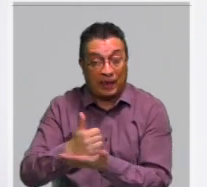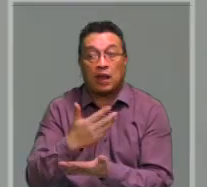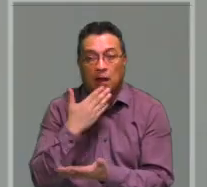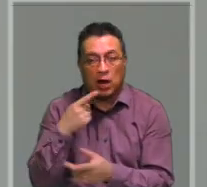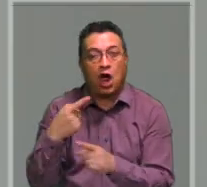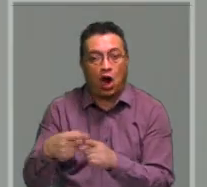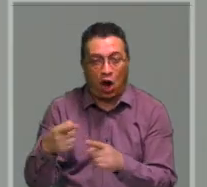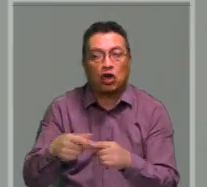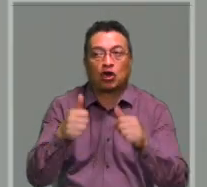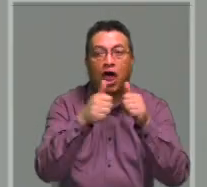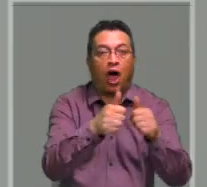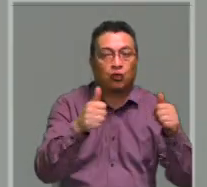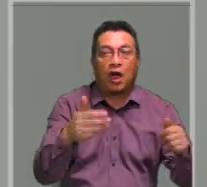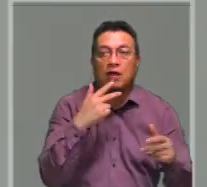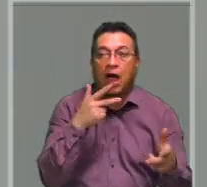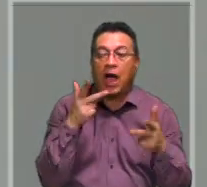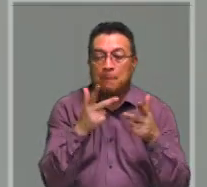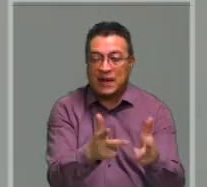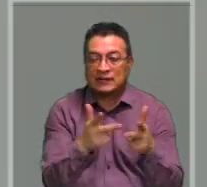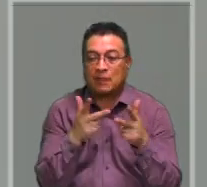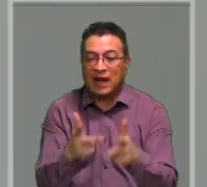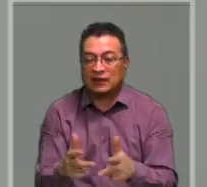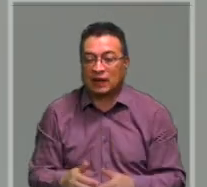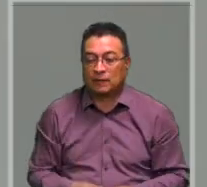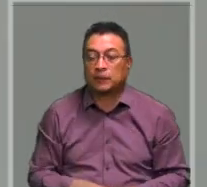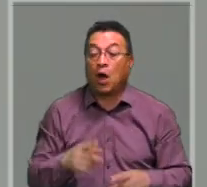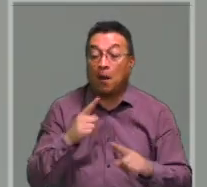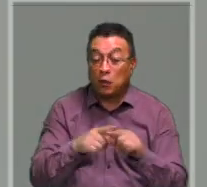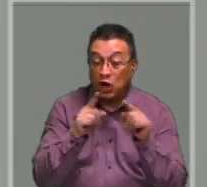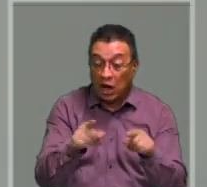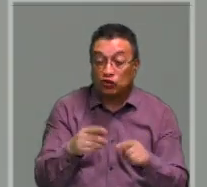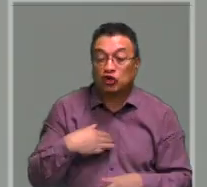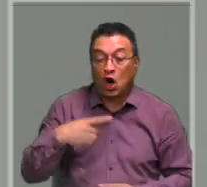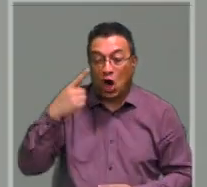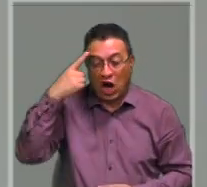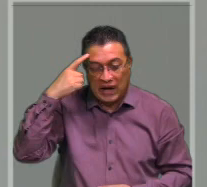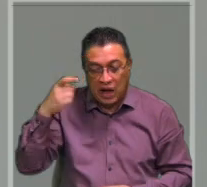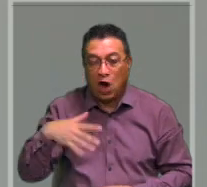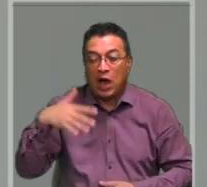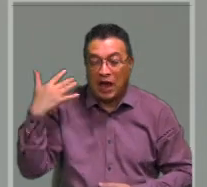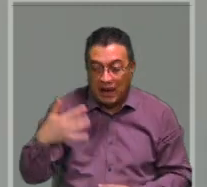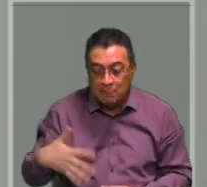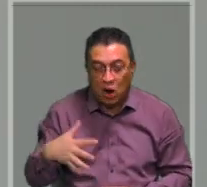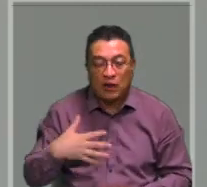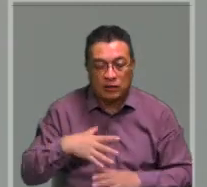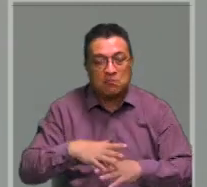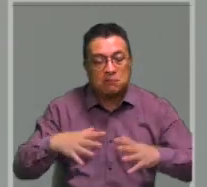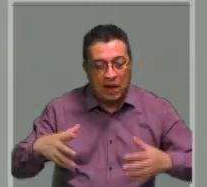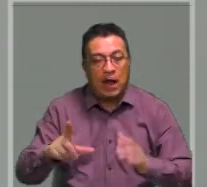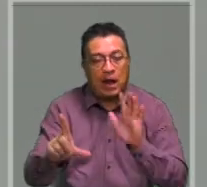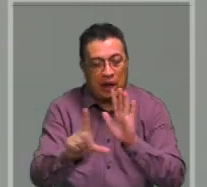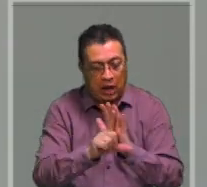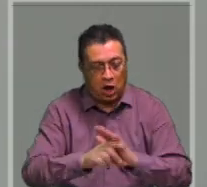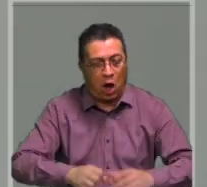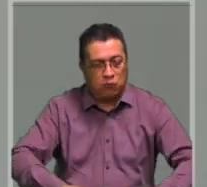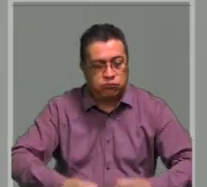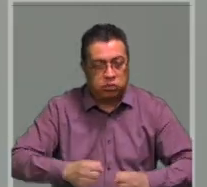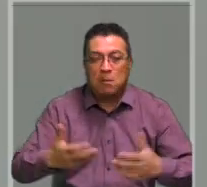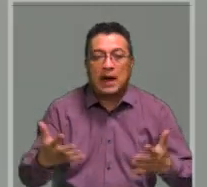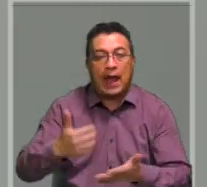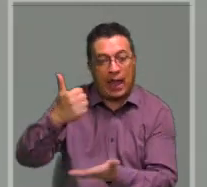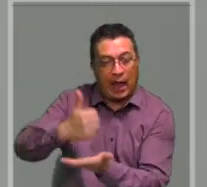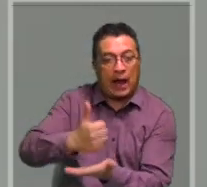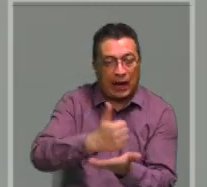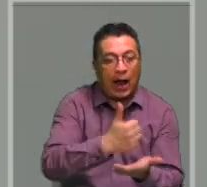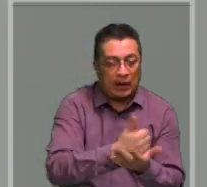otras autoridades han sufrido amenazas Por eso creo que es fundamental robustecer la legislación para que los alcaldes para